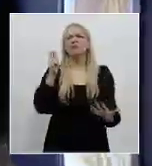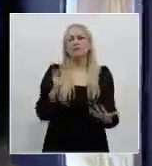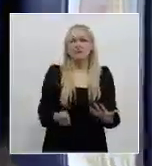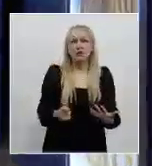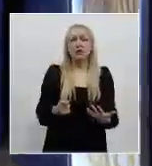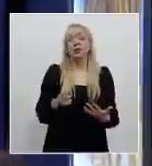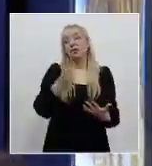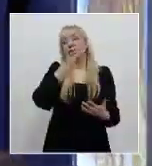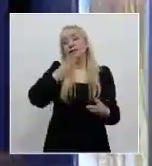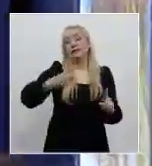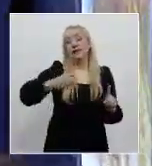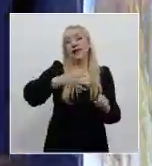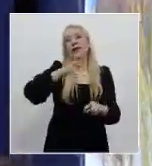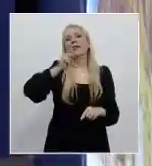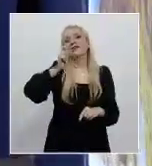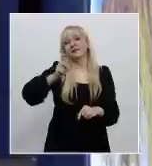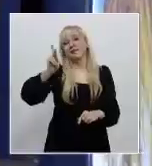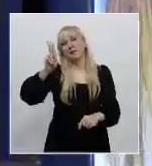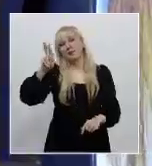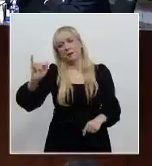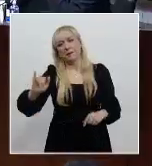el llamado Frente Amplio.